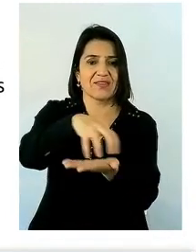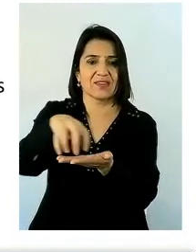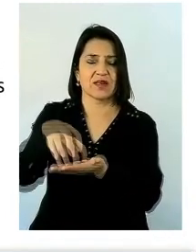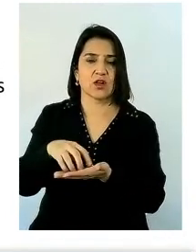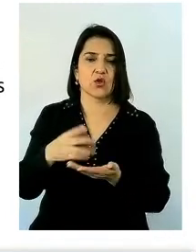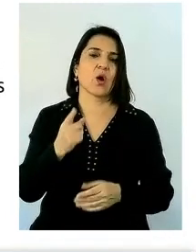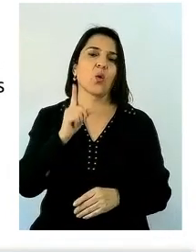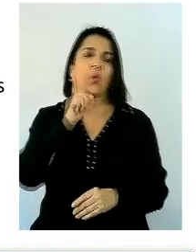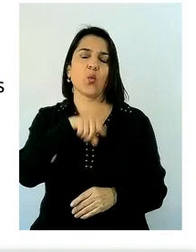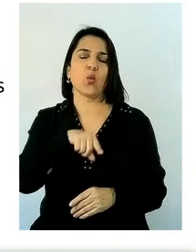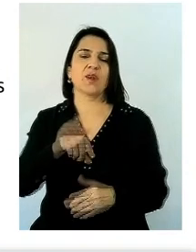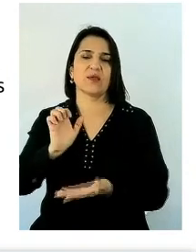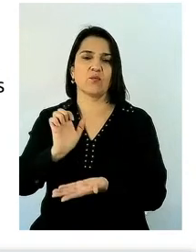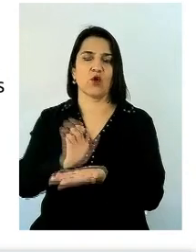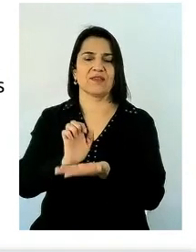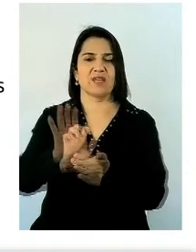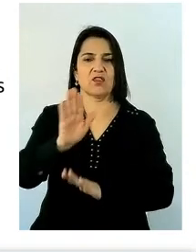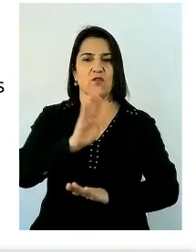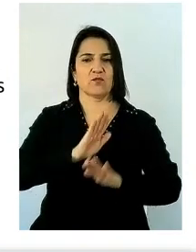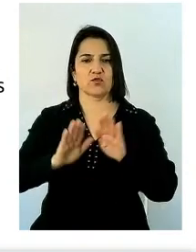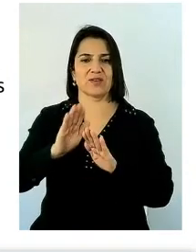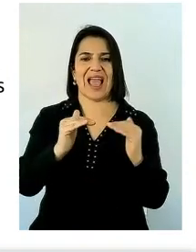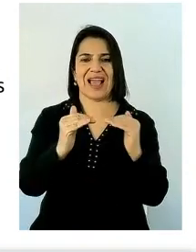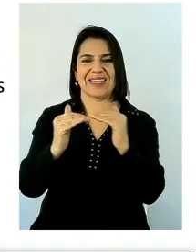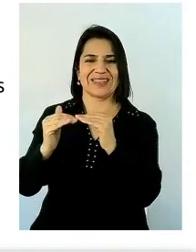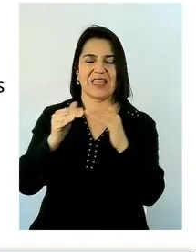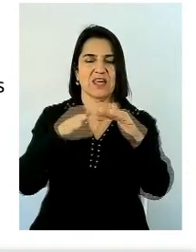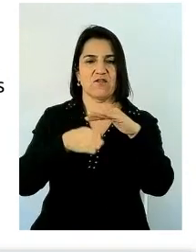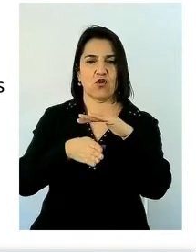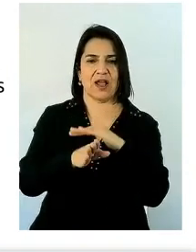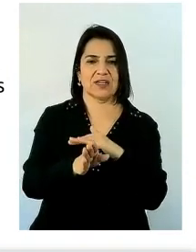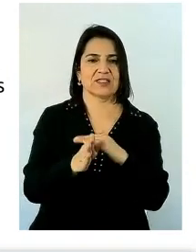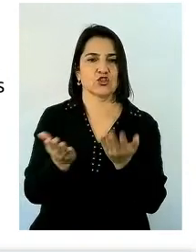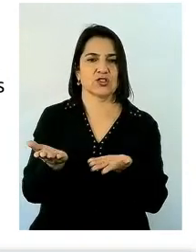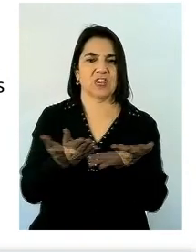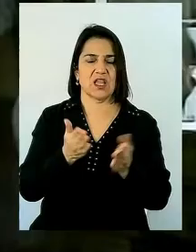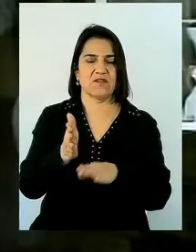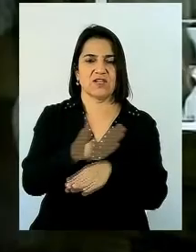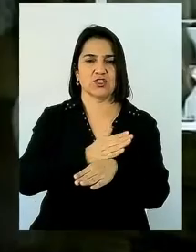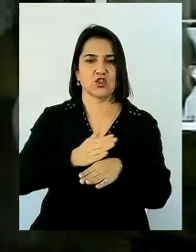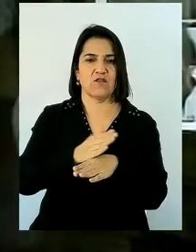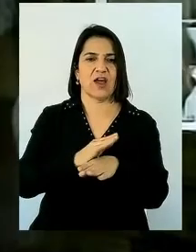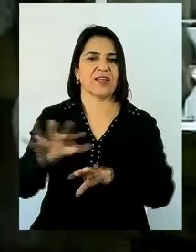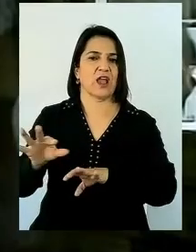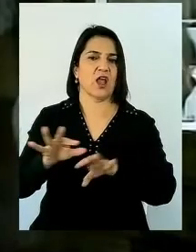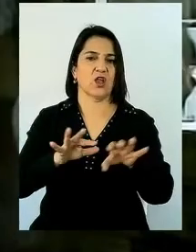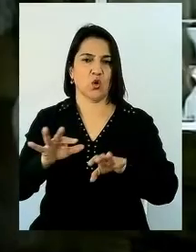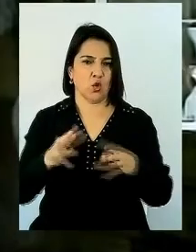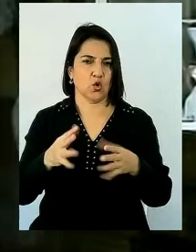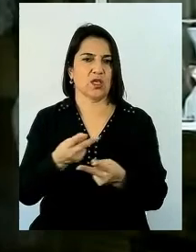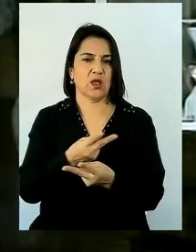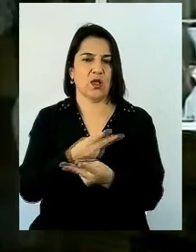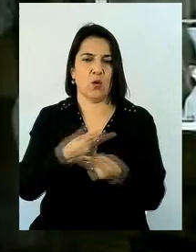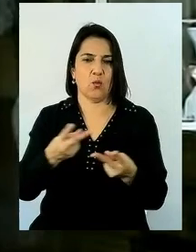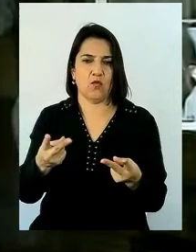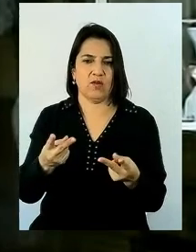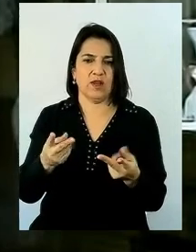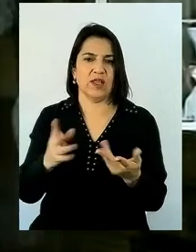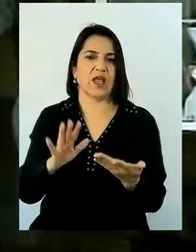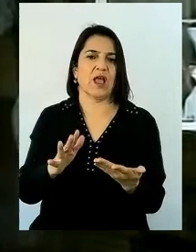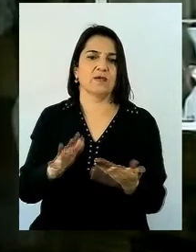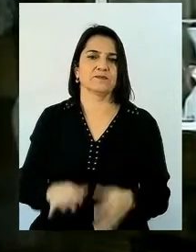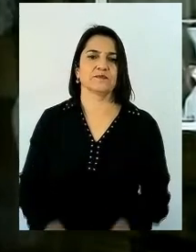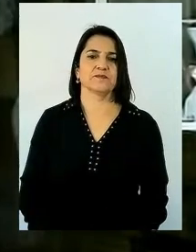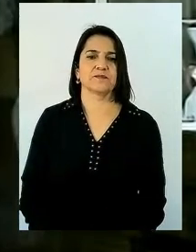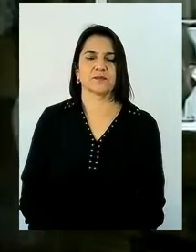acceso equitativo a servicios básicos y bienes de espacio público, una movilidad justa, segura y sustentable, conectividad. Entonces, este último